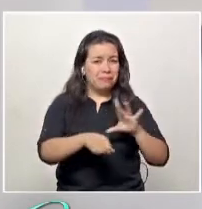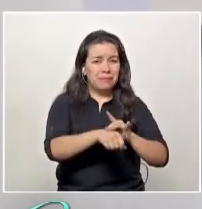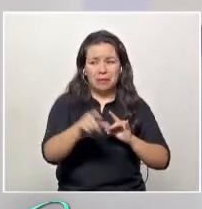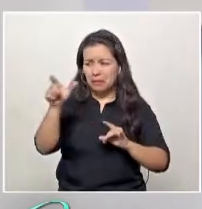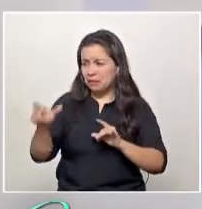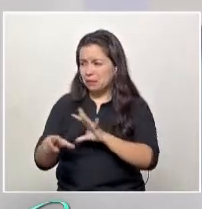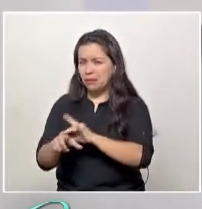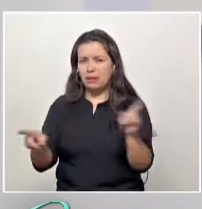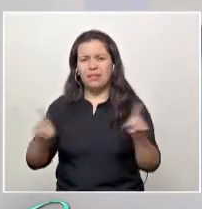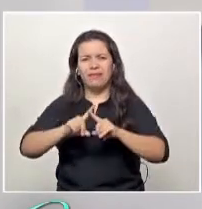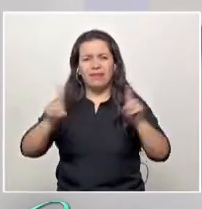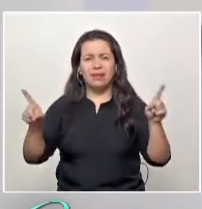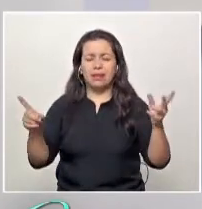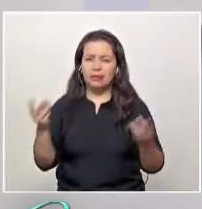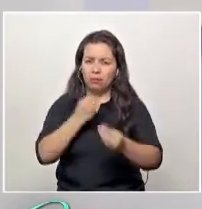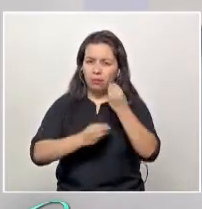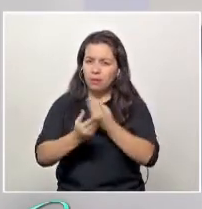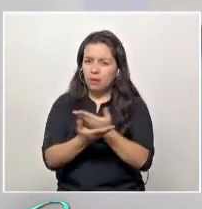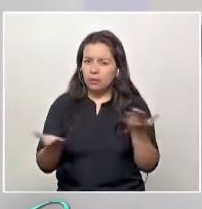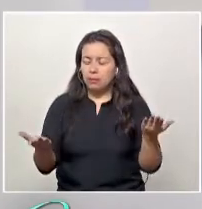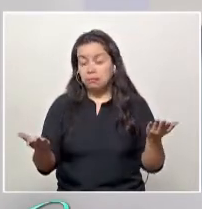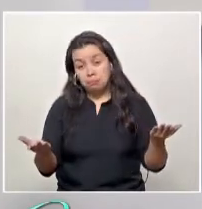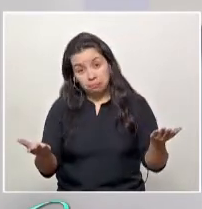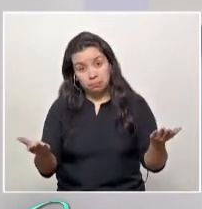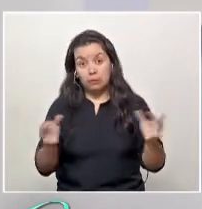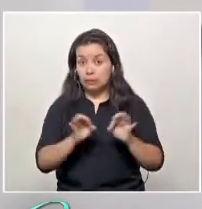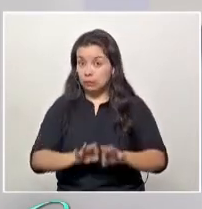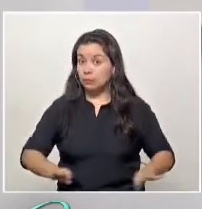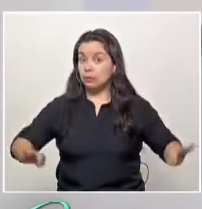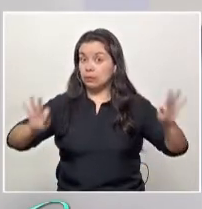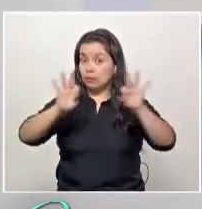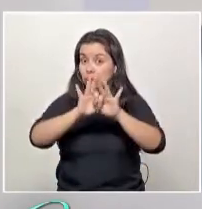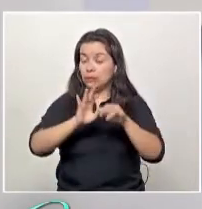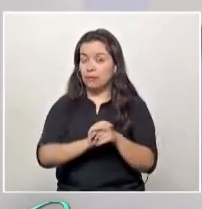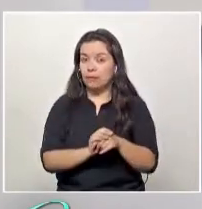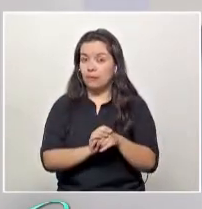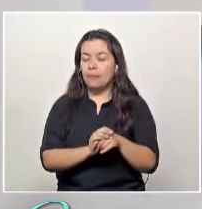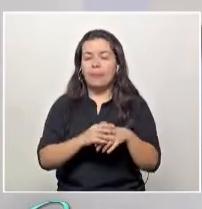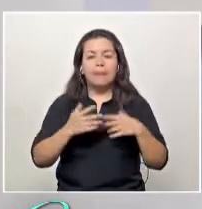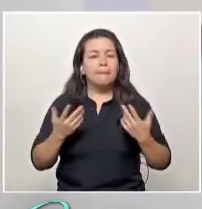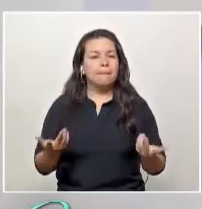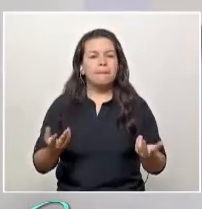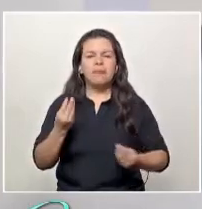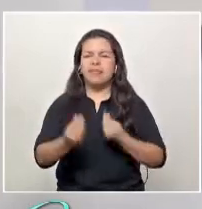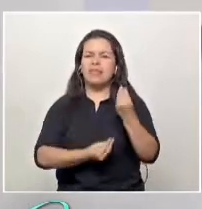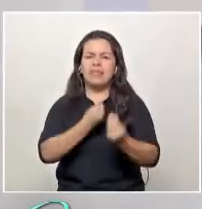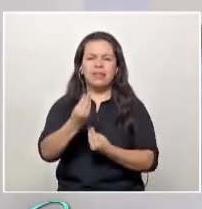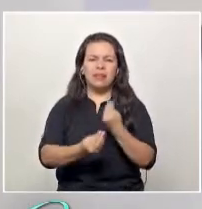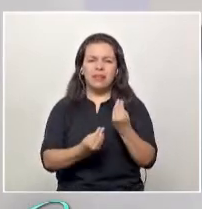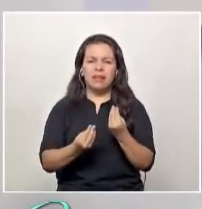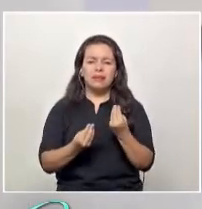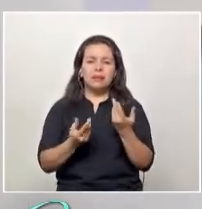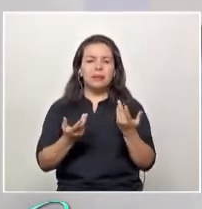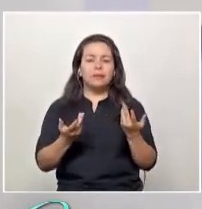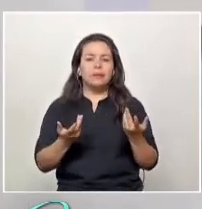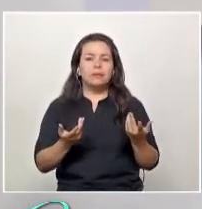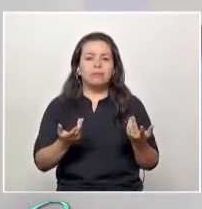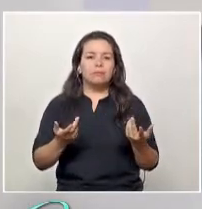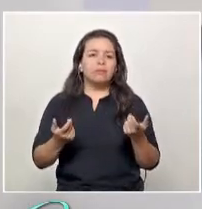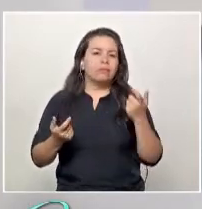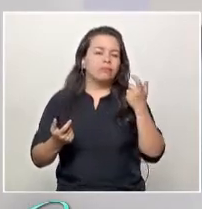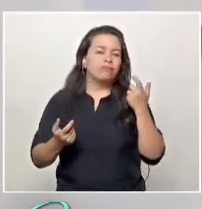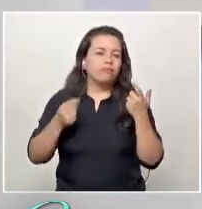presente el tema del alimento como tal, siendo tan importante. Lo que tienen que hacer ustedes es muchas veces o